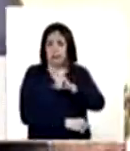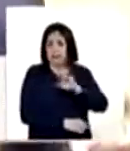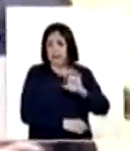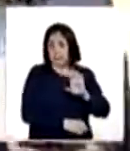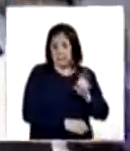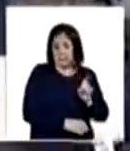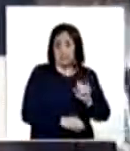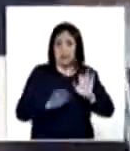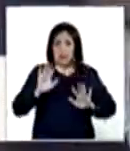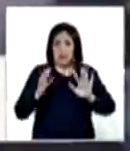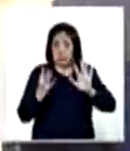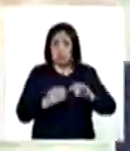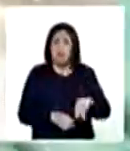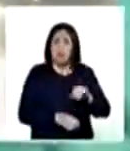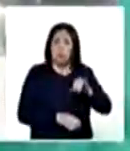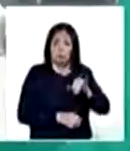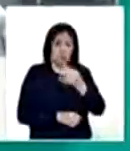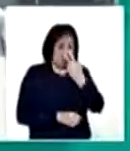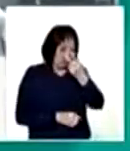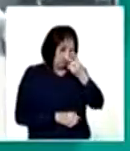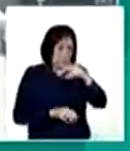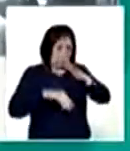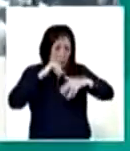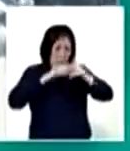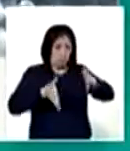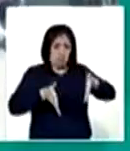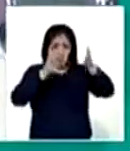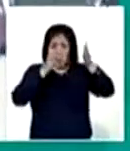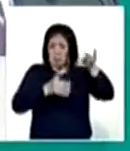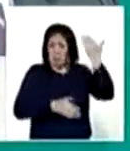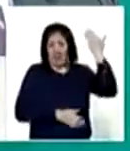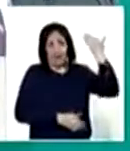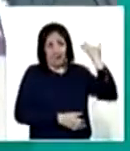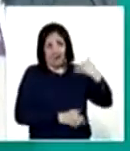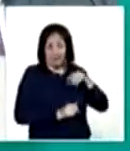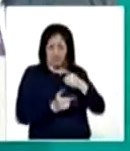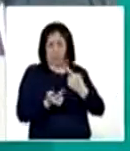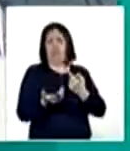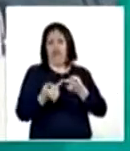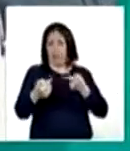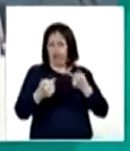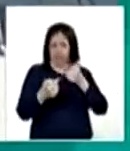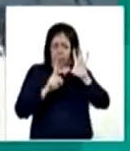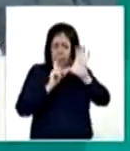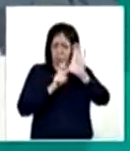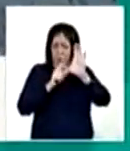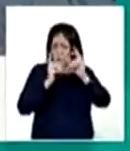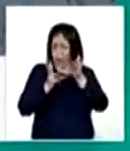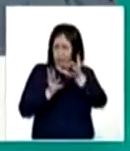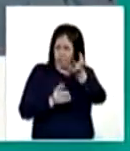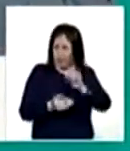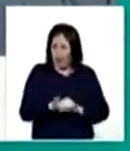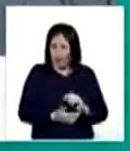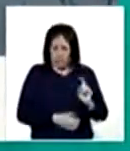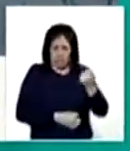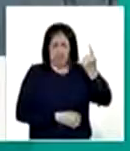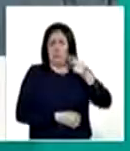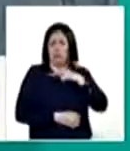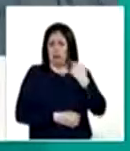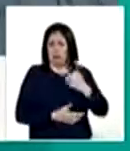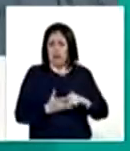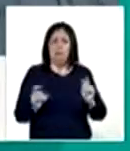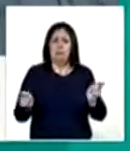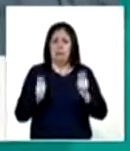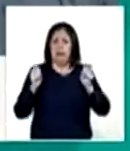constatar justamente esta estructura que vemos en imágenes, que es nada menos que el polémico mausoleo senderista. Hoy, como sabemos, 1 de noviembre, Día de Todos los Santos.